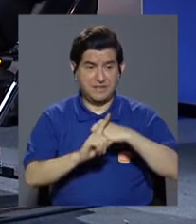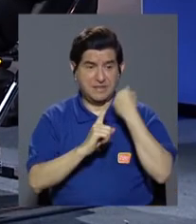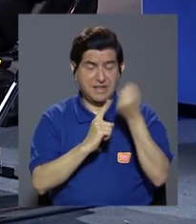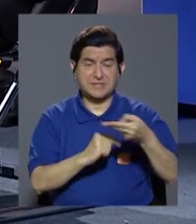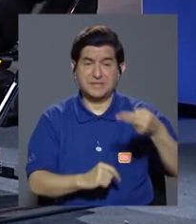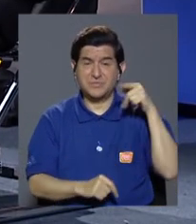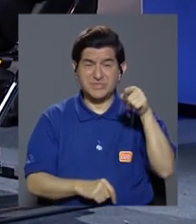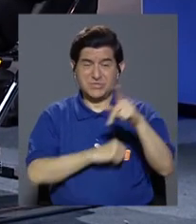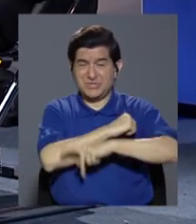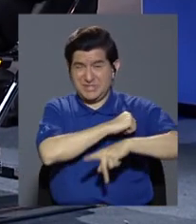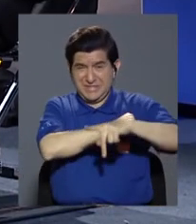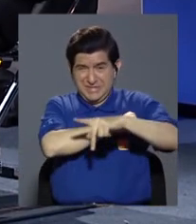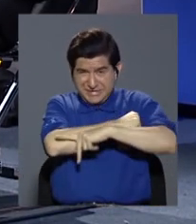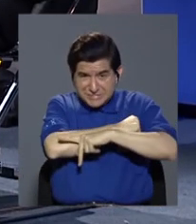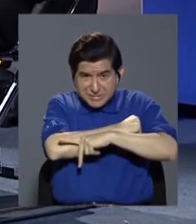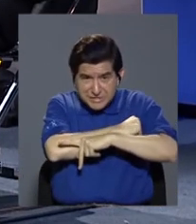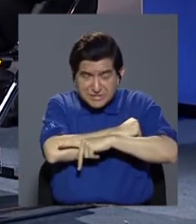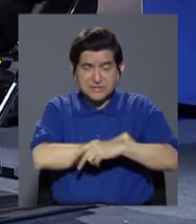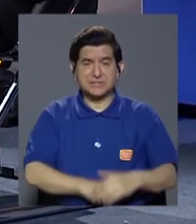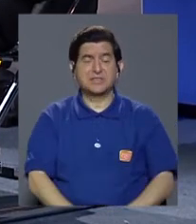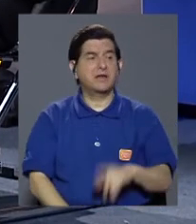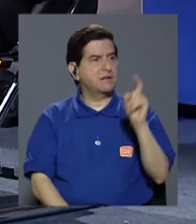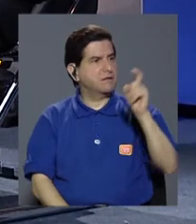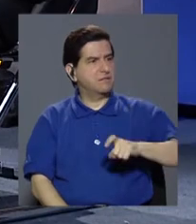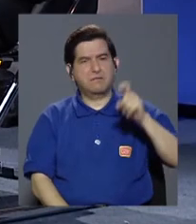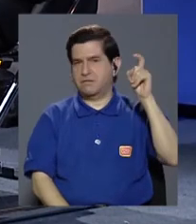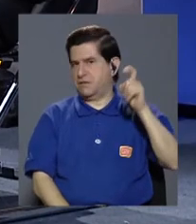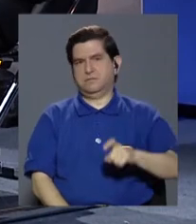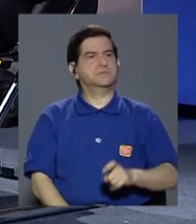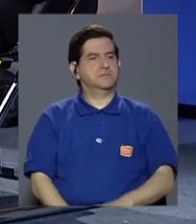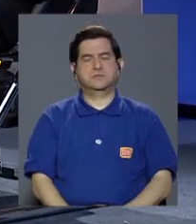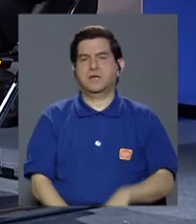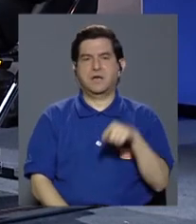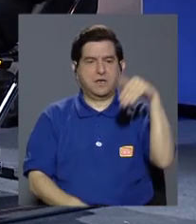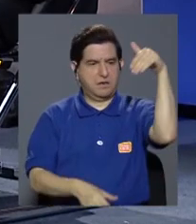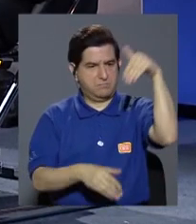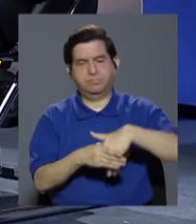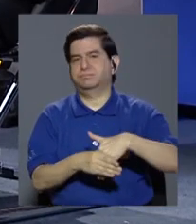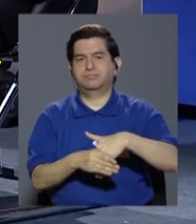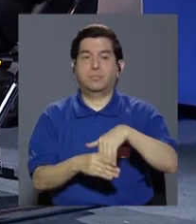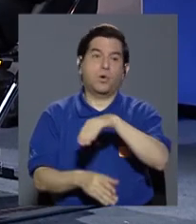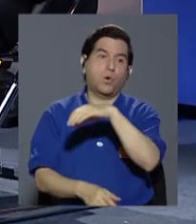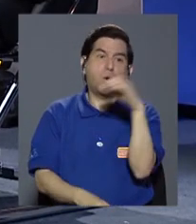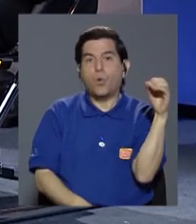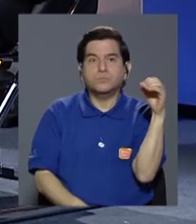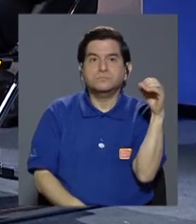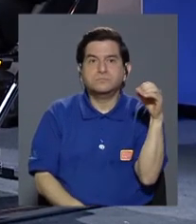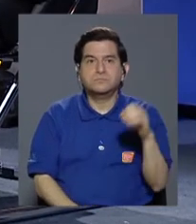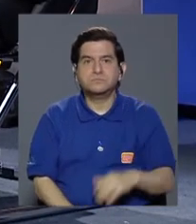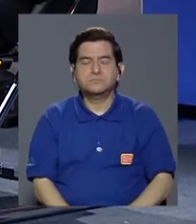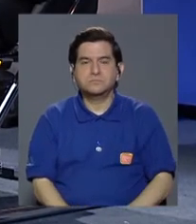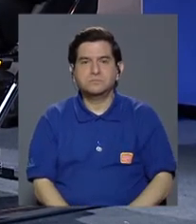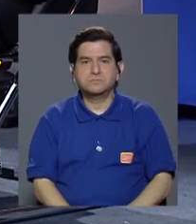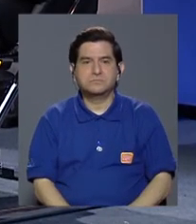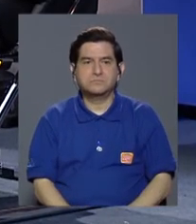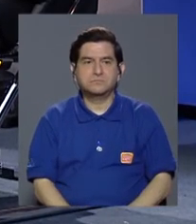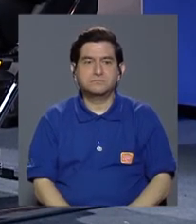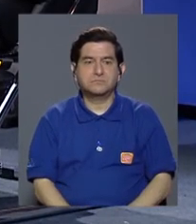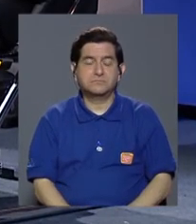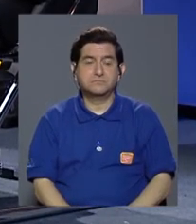historia de ese país es que necesita necesariamente de una intervención o de lo que